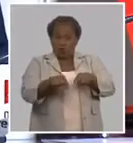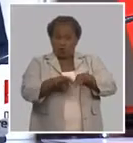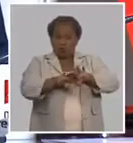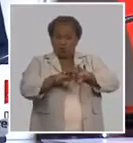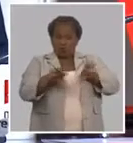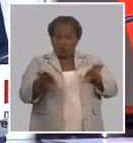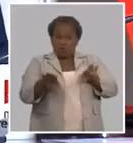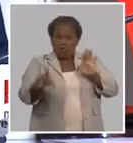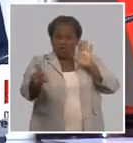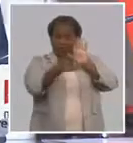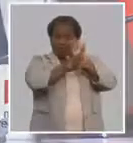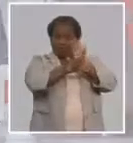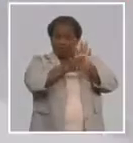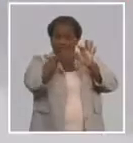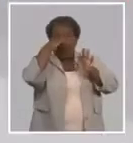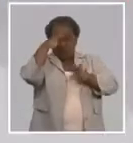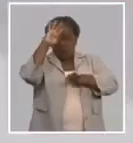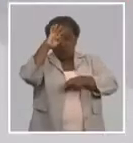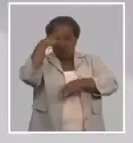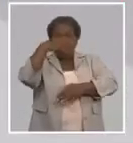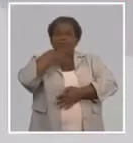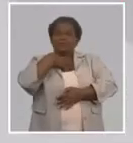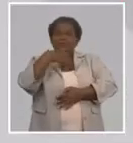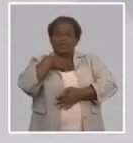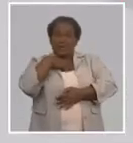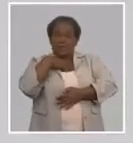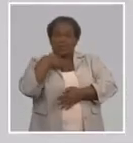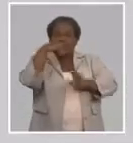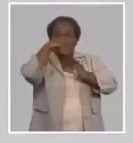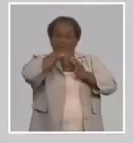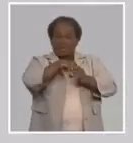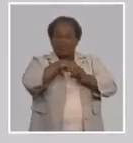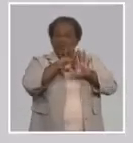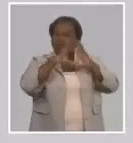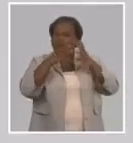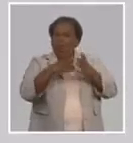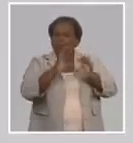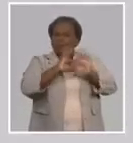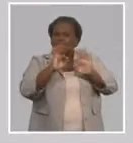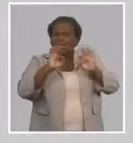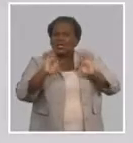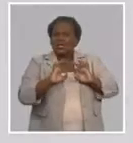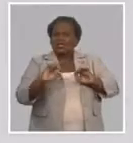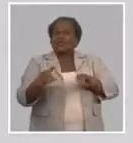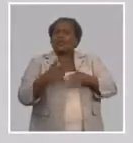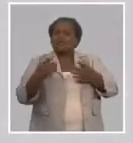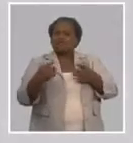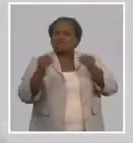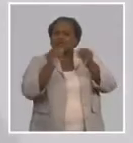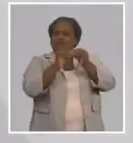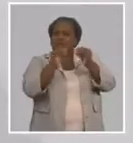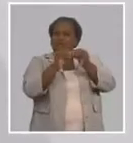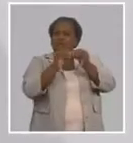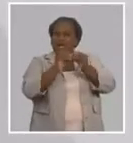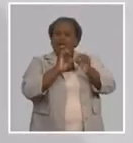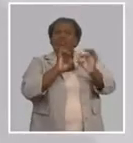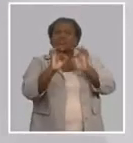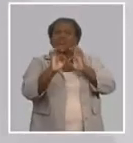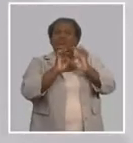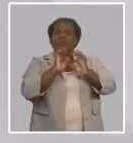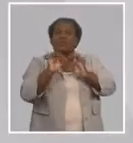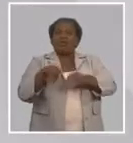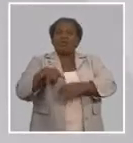en nuestro país tiene un enfoque multidisciplinario coherente con los principios de la seguridad de la aviación